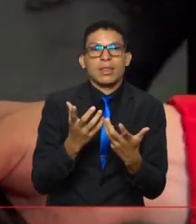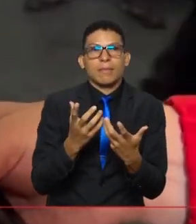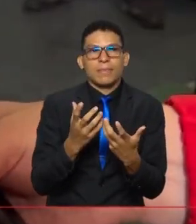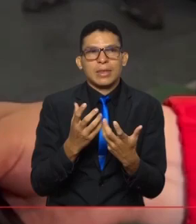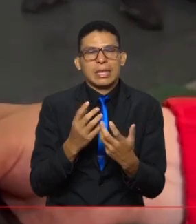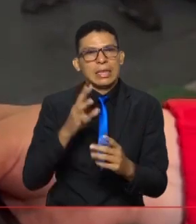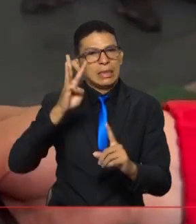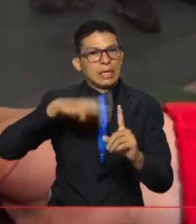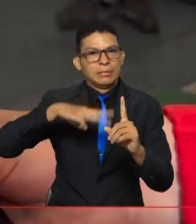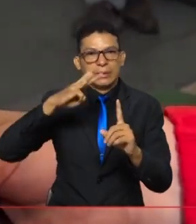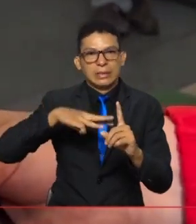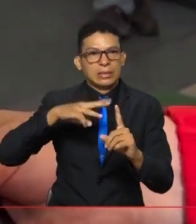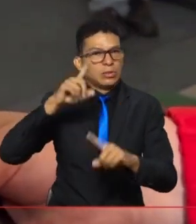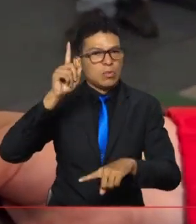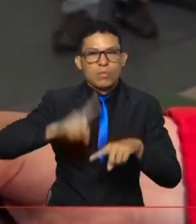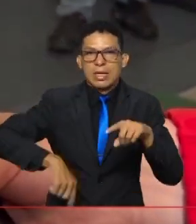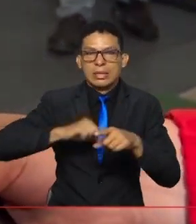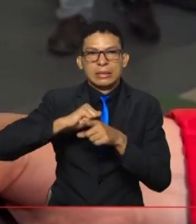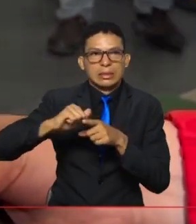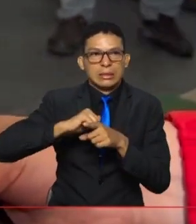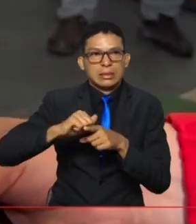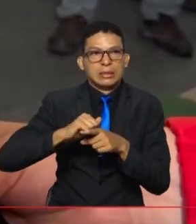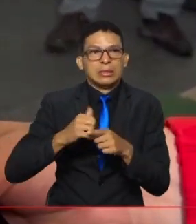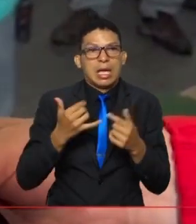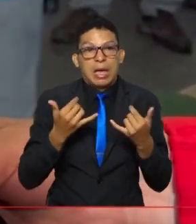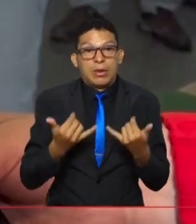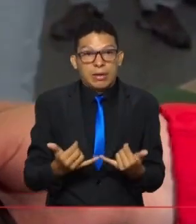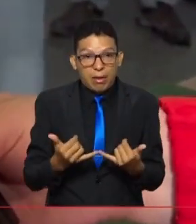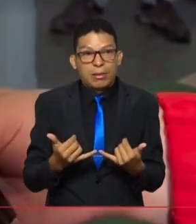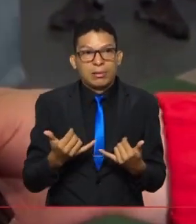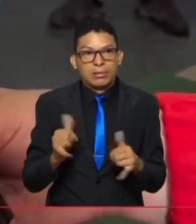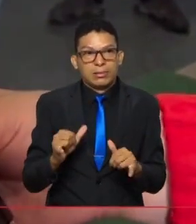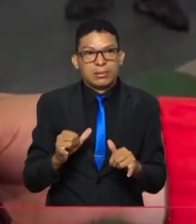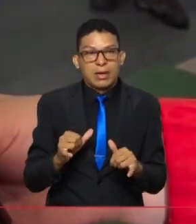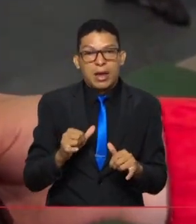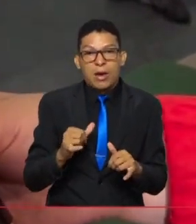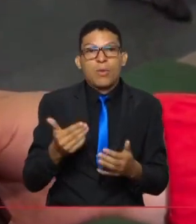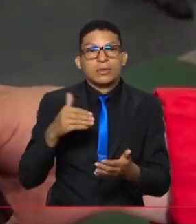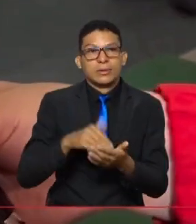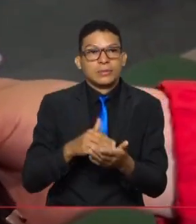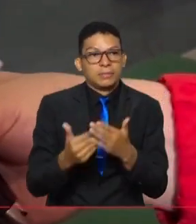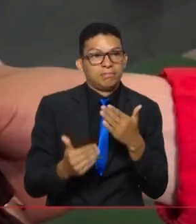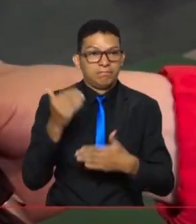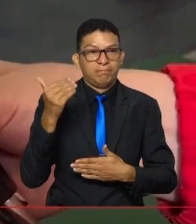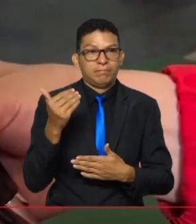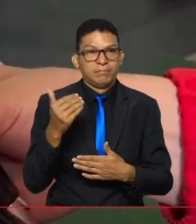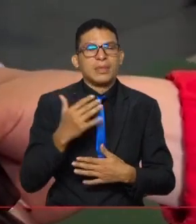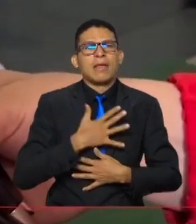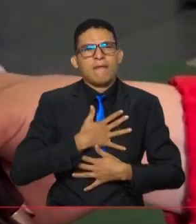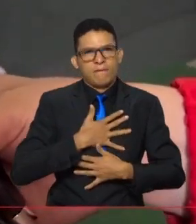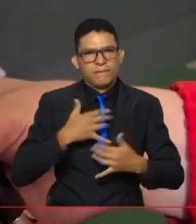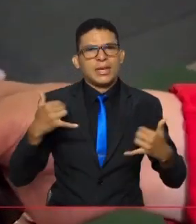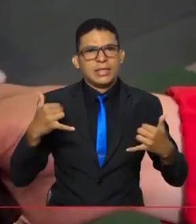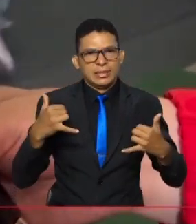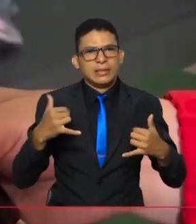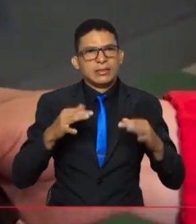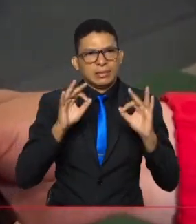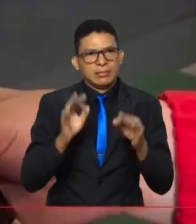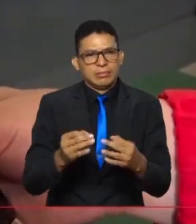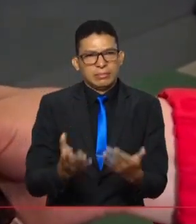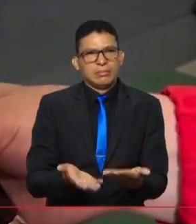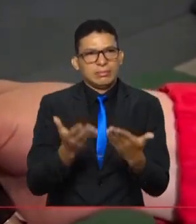lleva TR meses sin sin poder entrenar y este acá es mi debug y me siento feliz alegre por darle a medalla